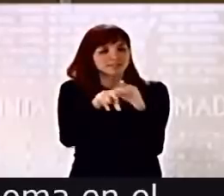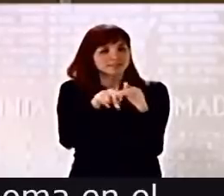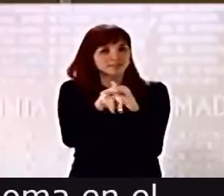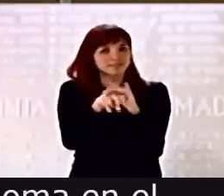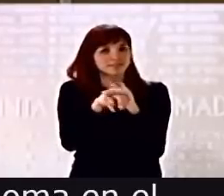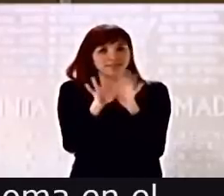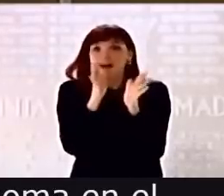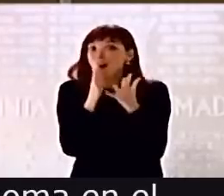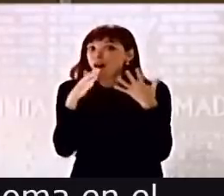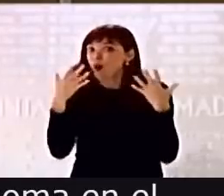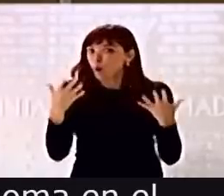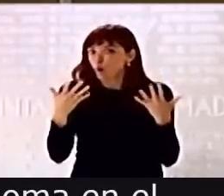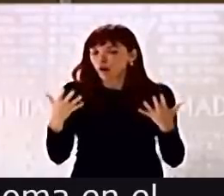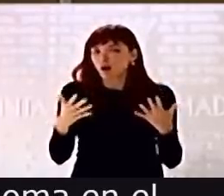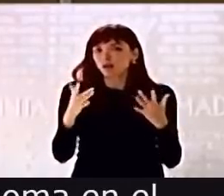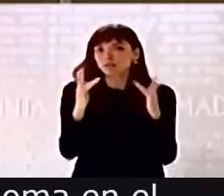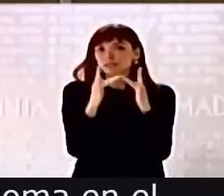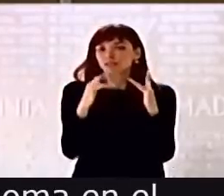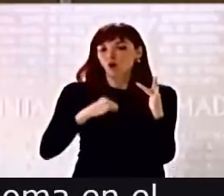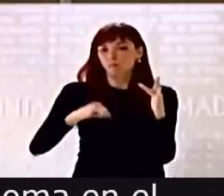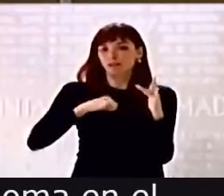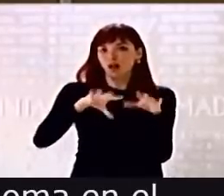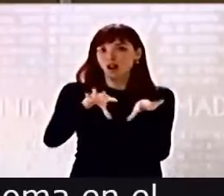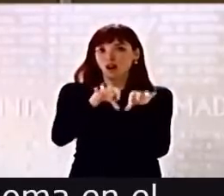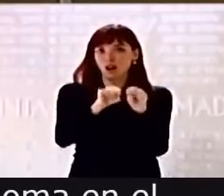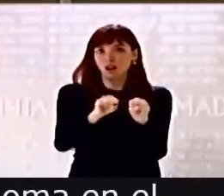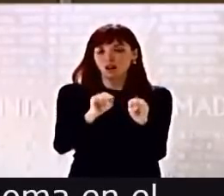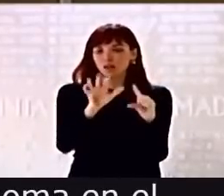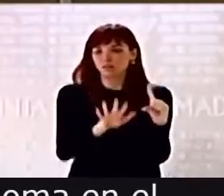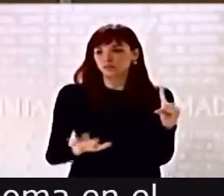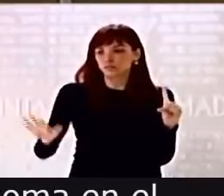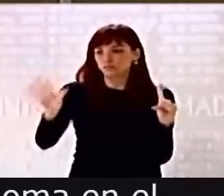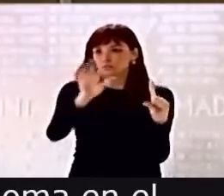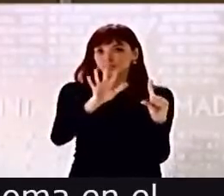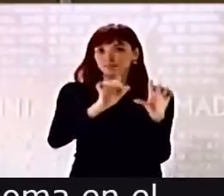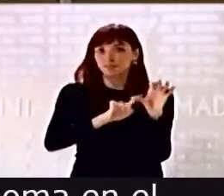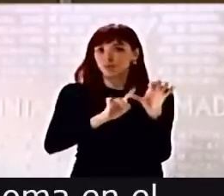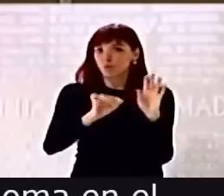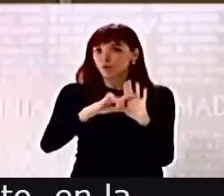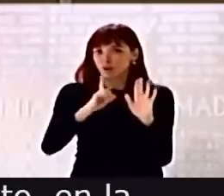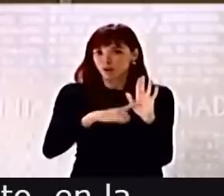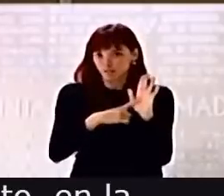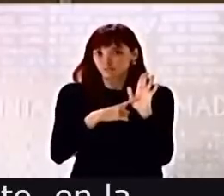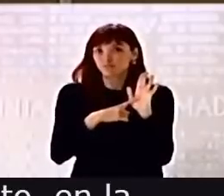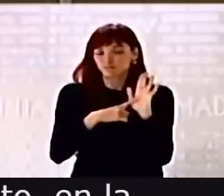este momento en la comunidad autónoma de Extremadura